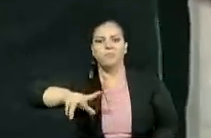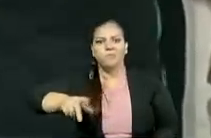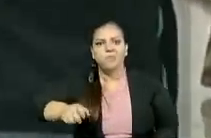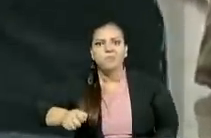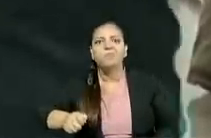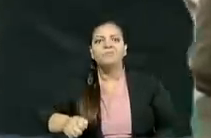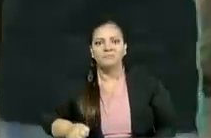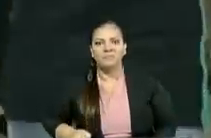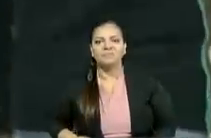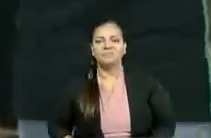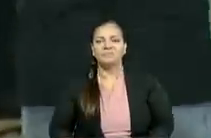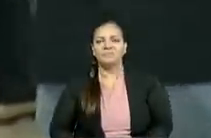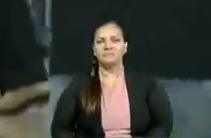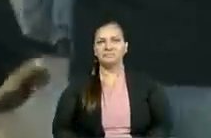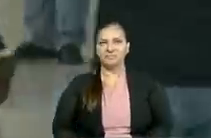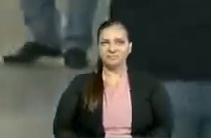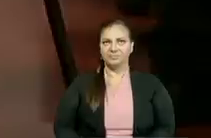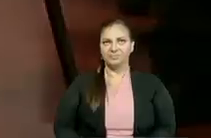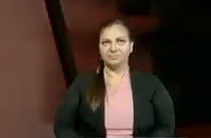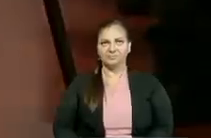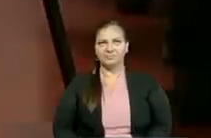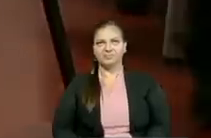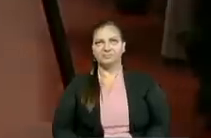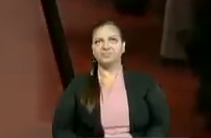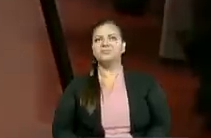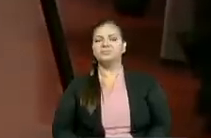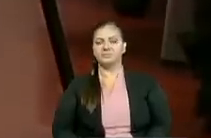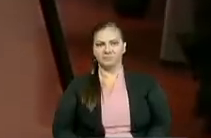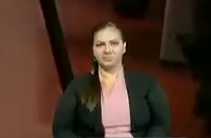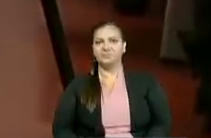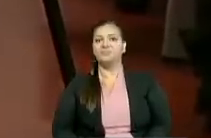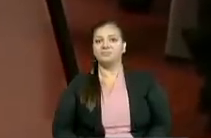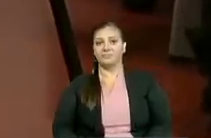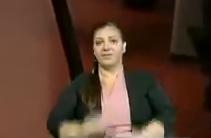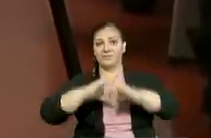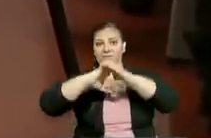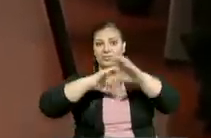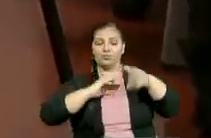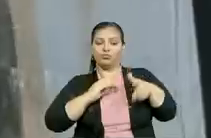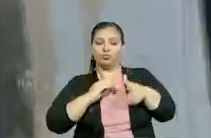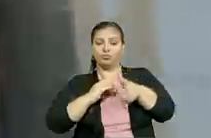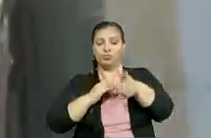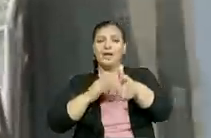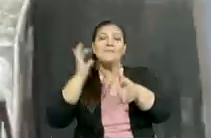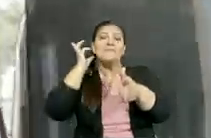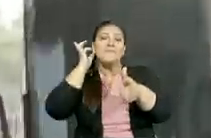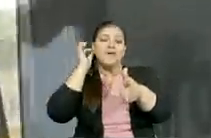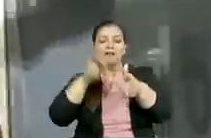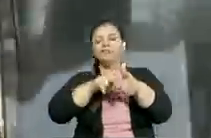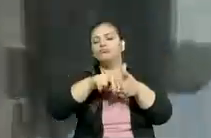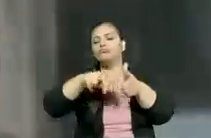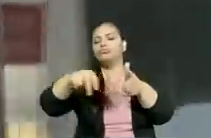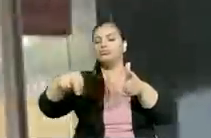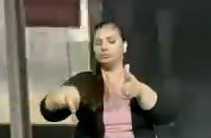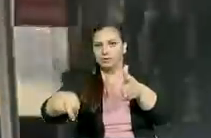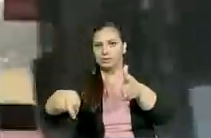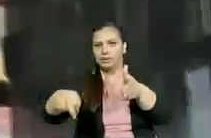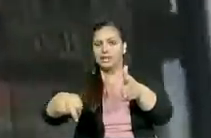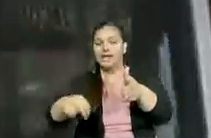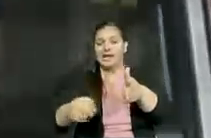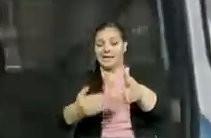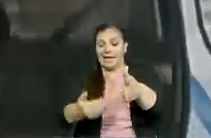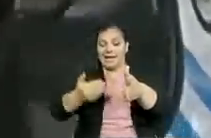la nota. Se trató de 2 supuestos carameleros. Aprovecharon que una señora se bajaba y por la